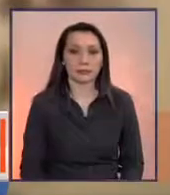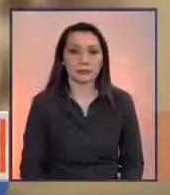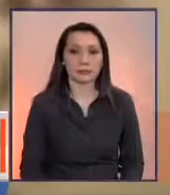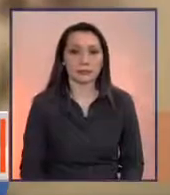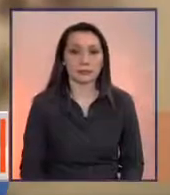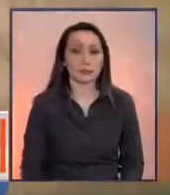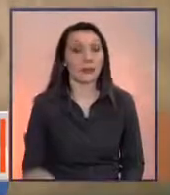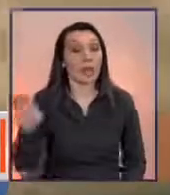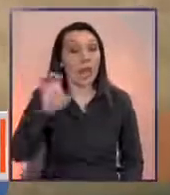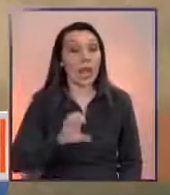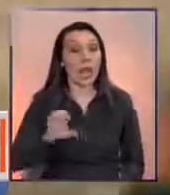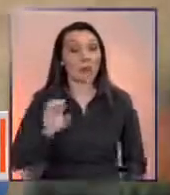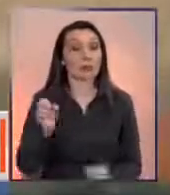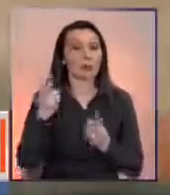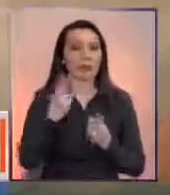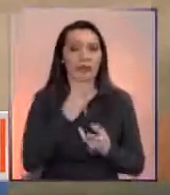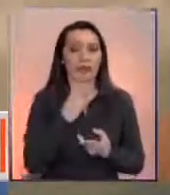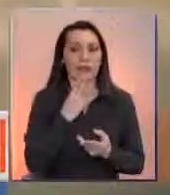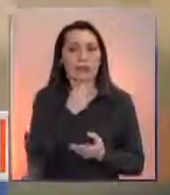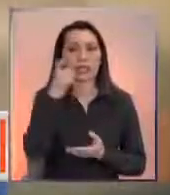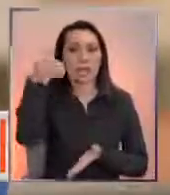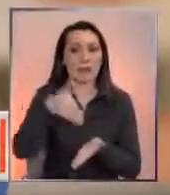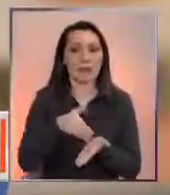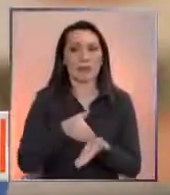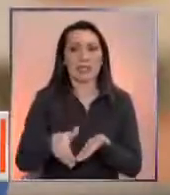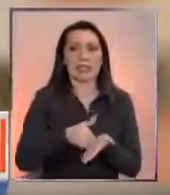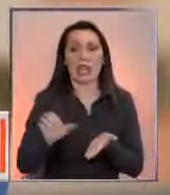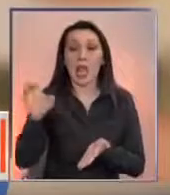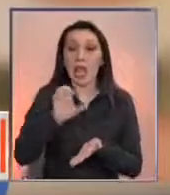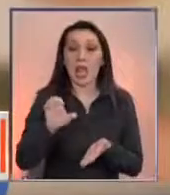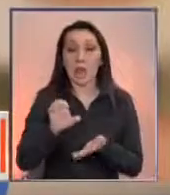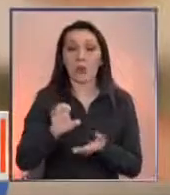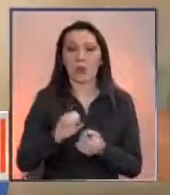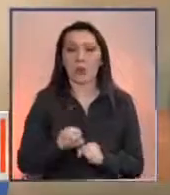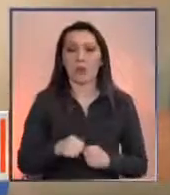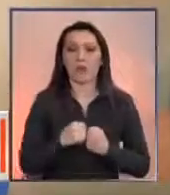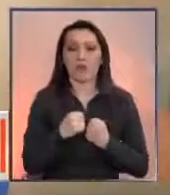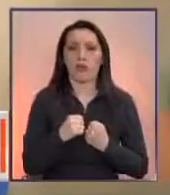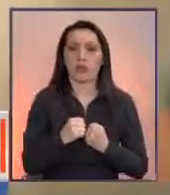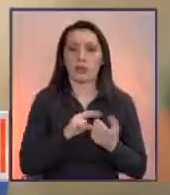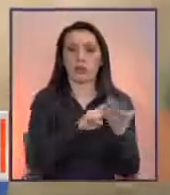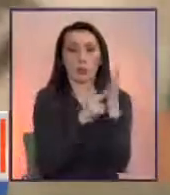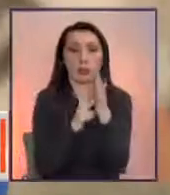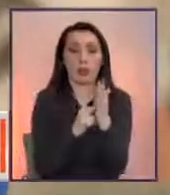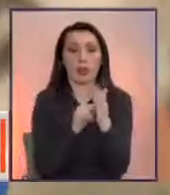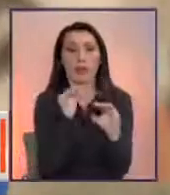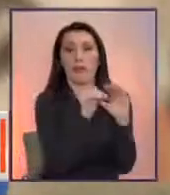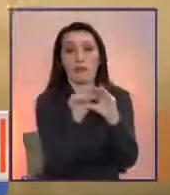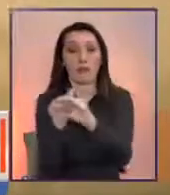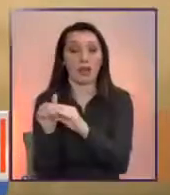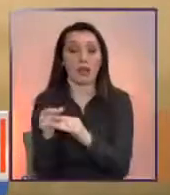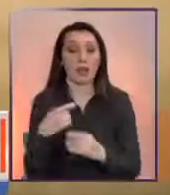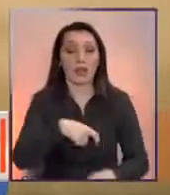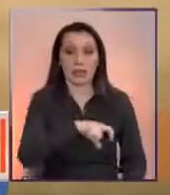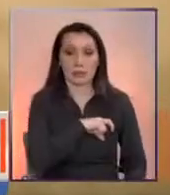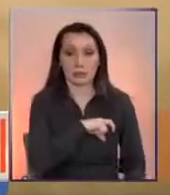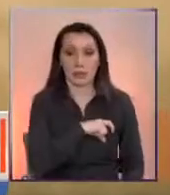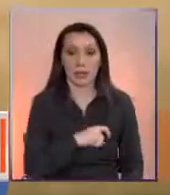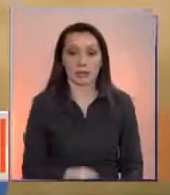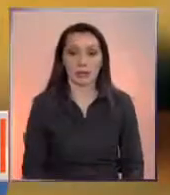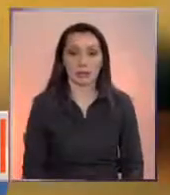A Europa un salvavidas de 100.000 millones de euros para revitalizar a los aproblemados bancos españoles.